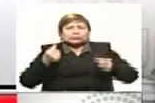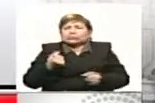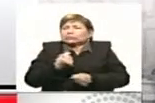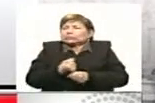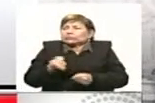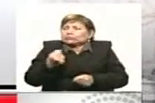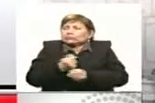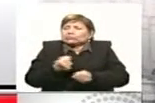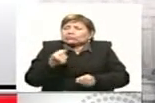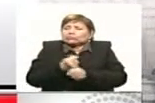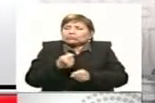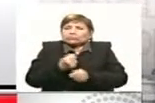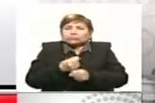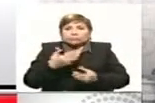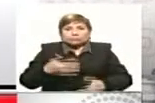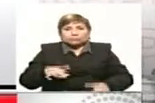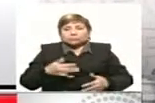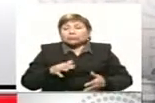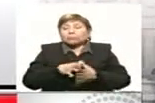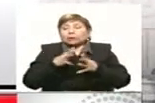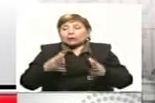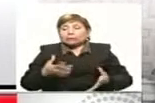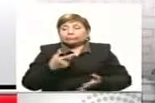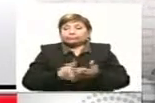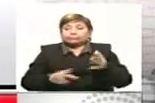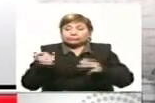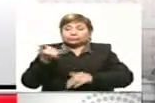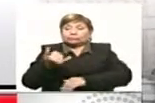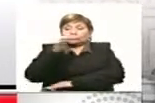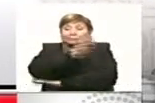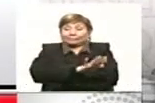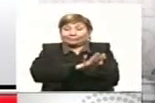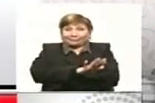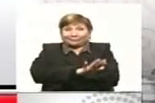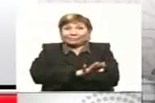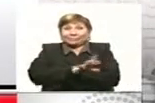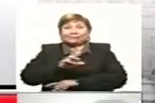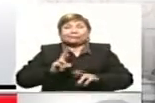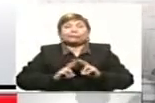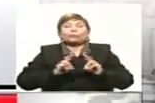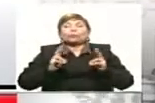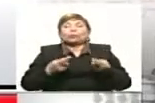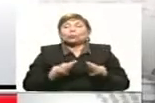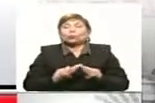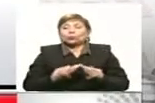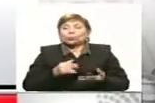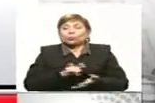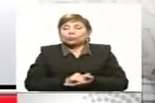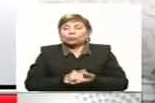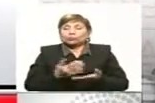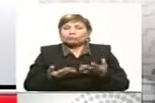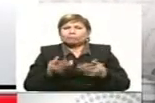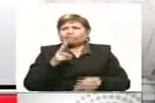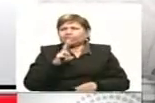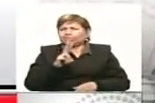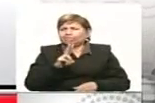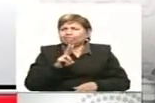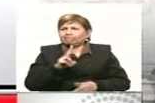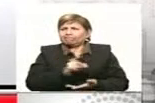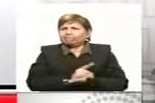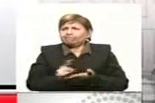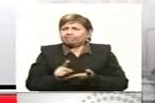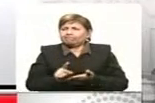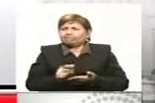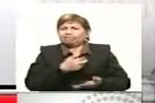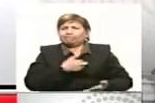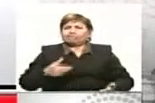trabajar bastante. Justamente ahora en la tarde tenemos una reunión con algunos inversionistas. Hace dos semanas estuvimos con el presidente de la